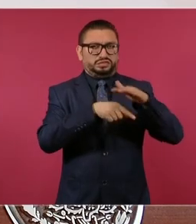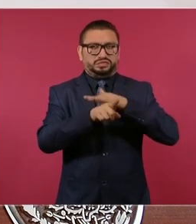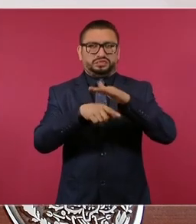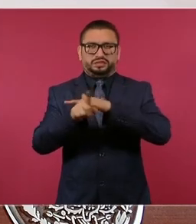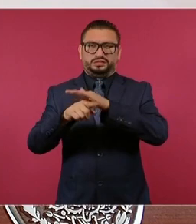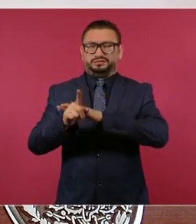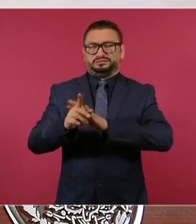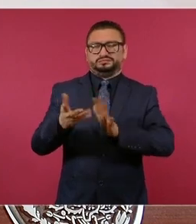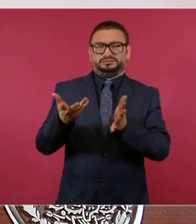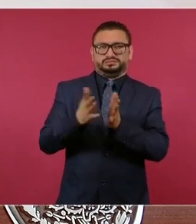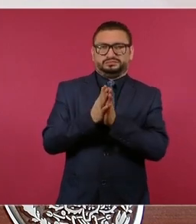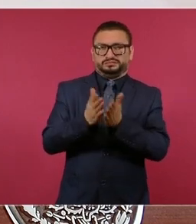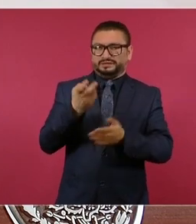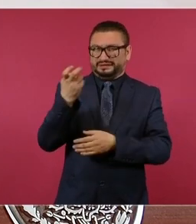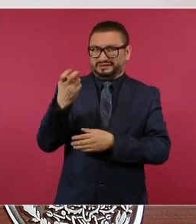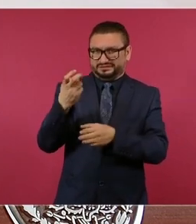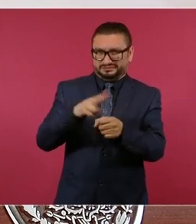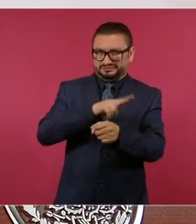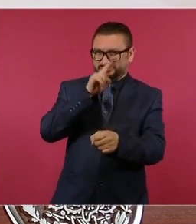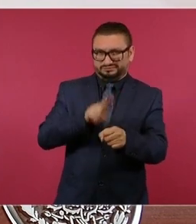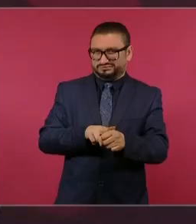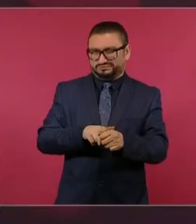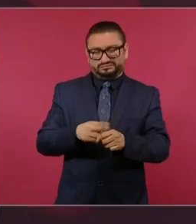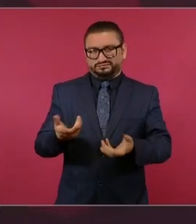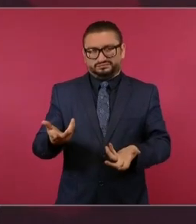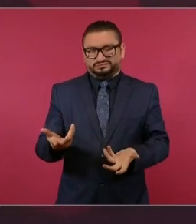Eso no es normal.